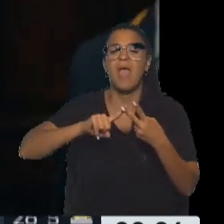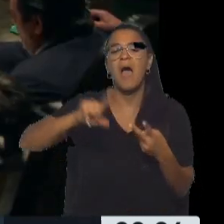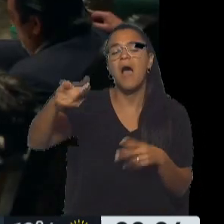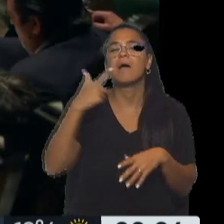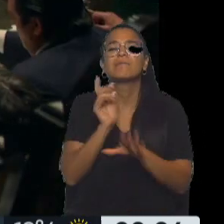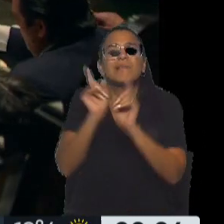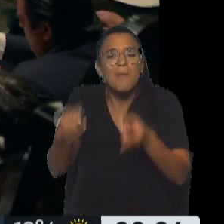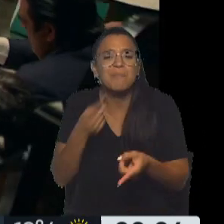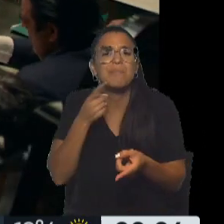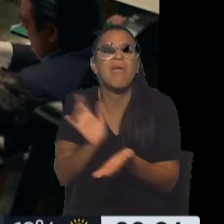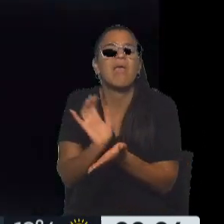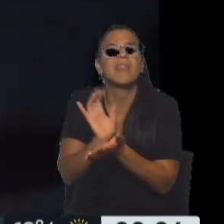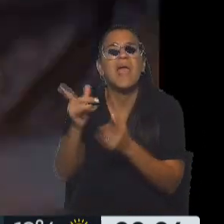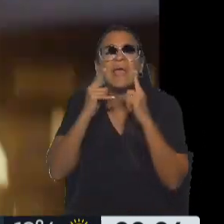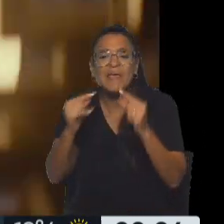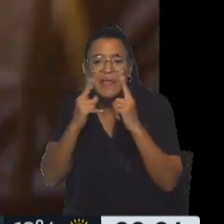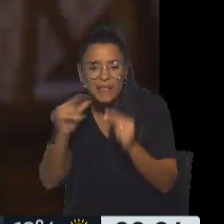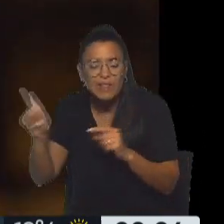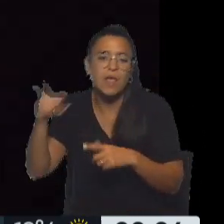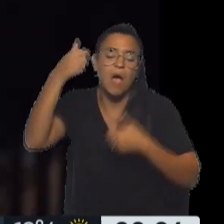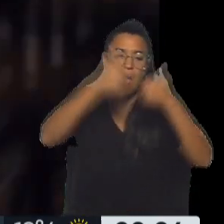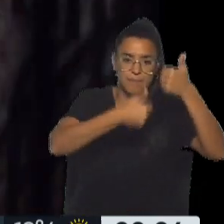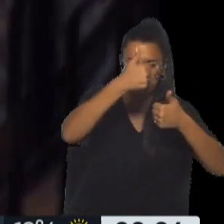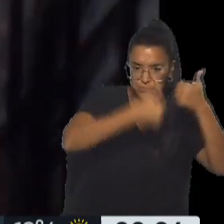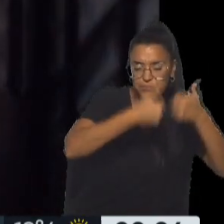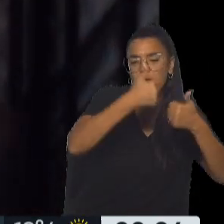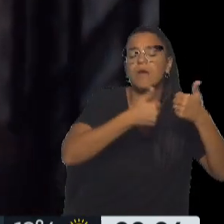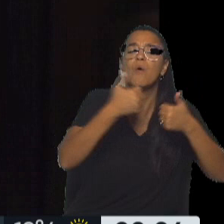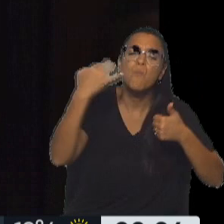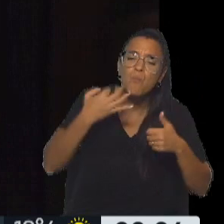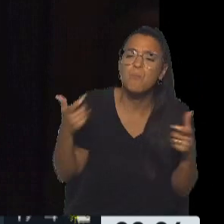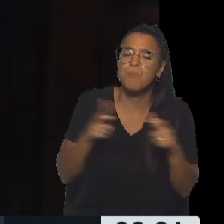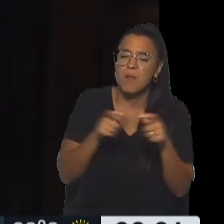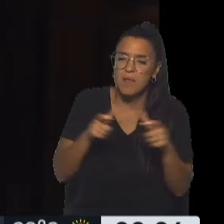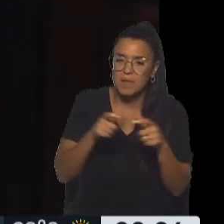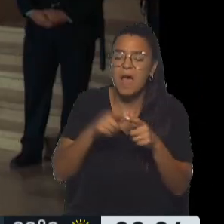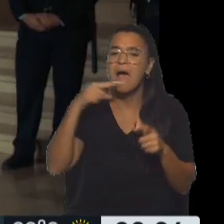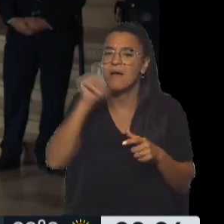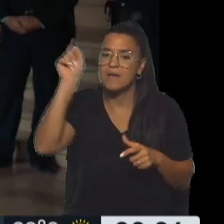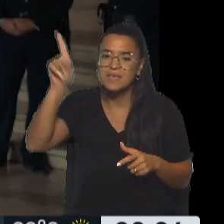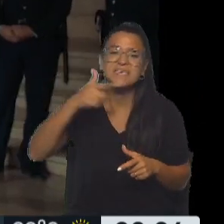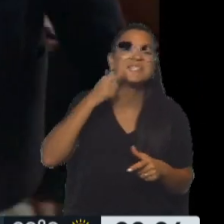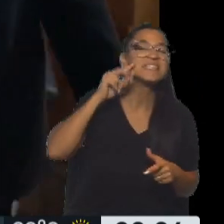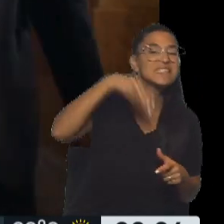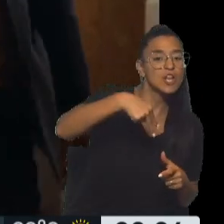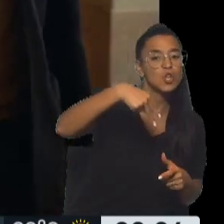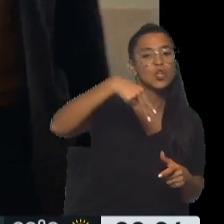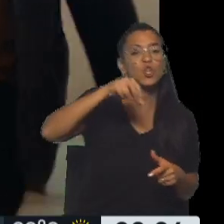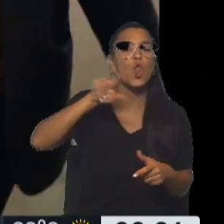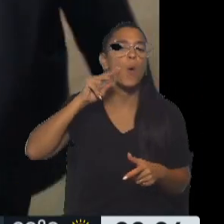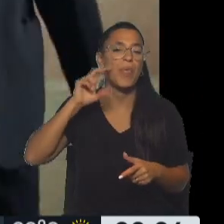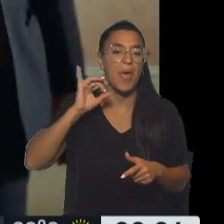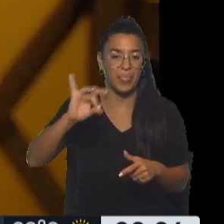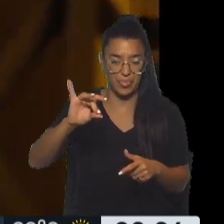críticas especializadas. Está cabeza a cabeza con una gran, gran película alemana, como es Sin Novedad en el Frente, de la plataforma